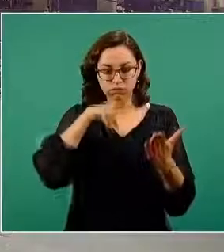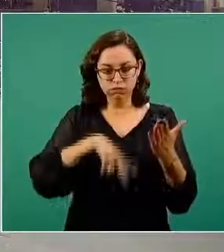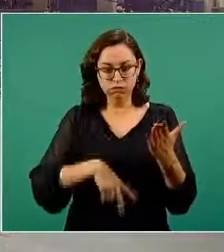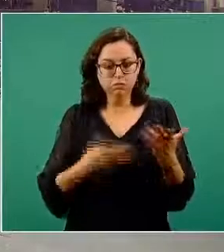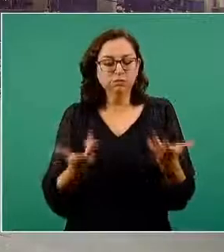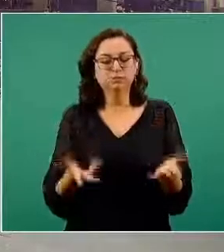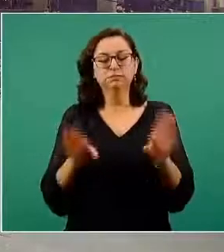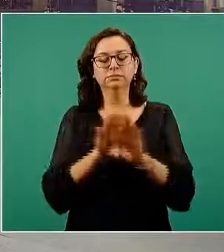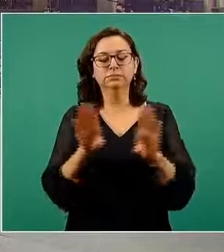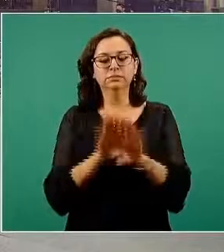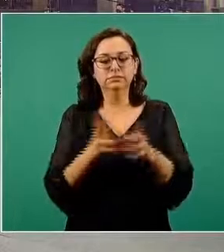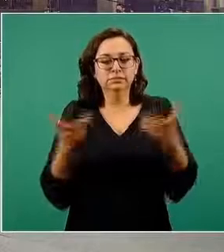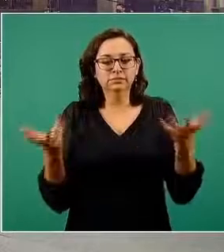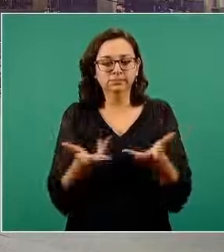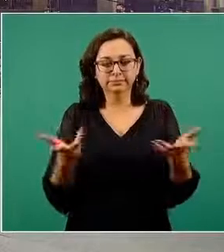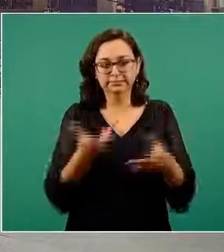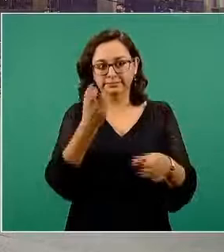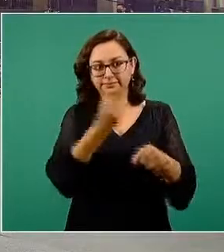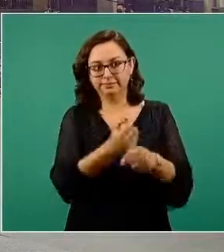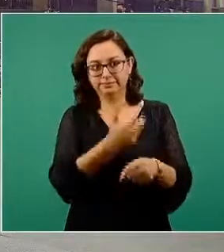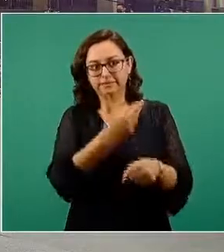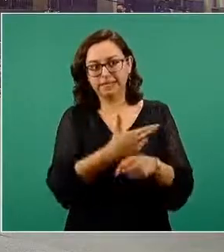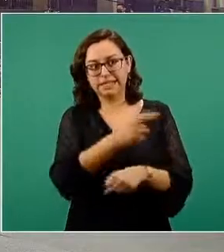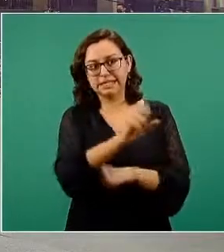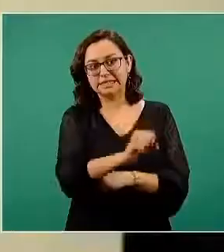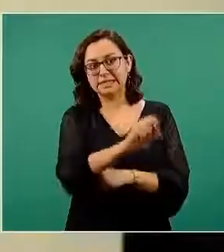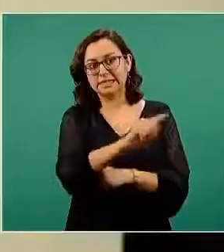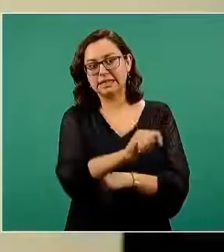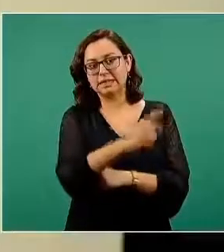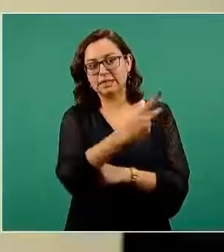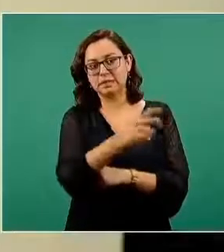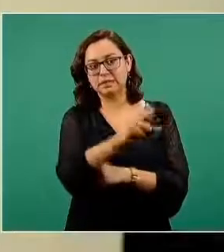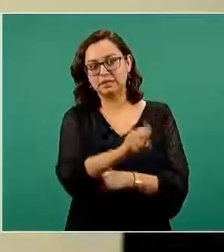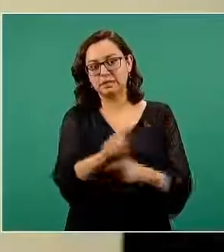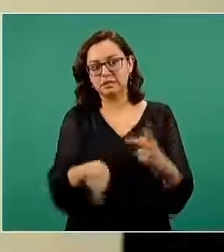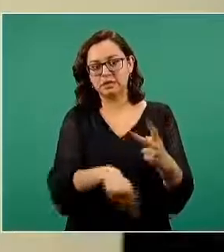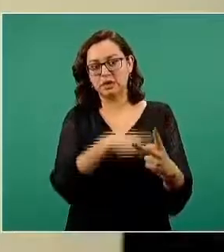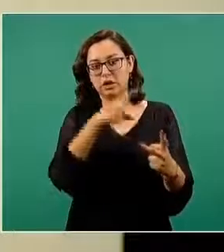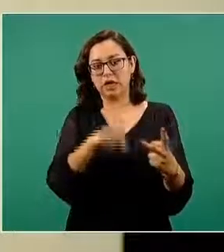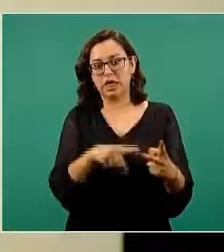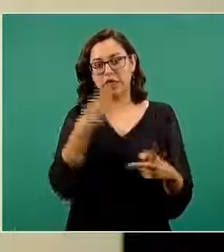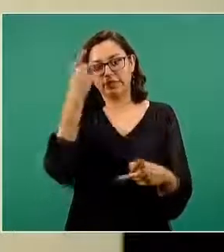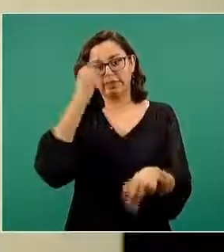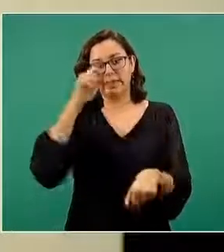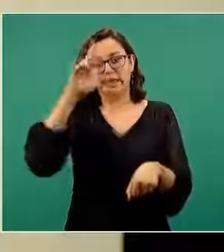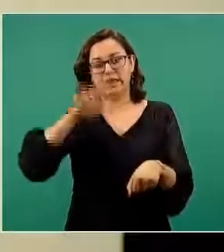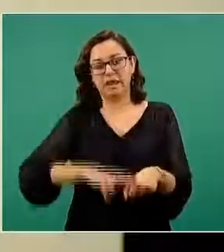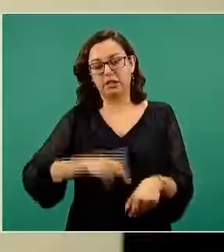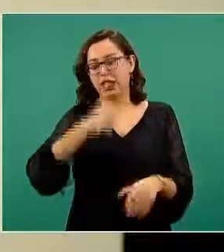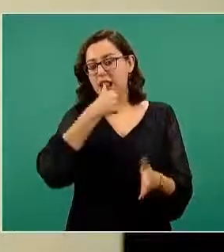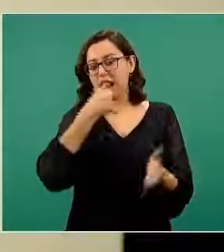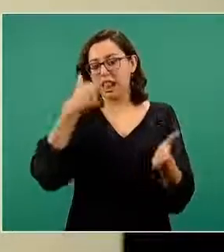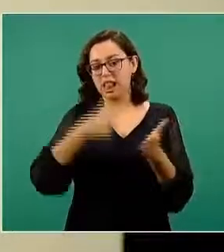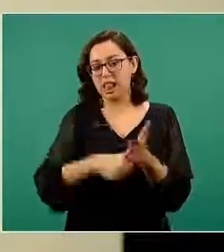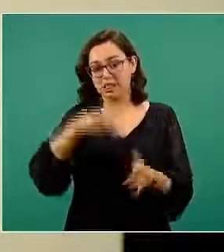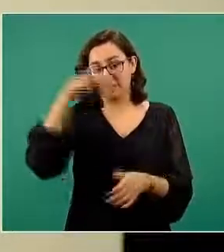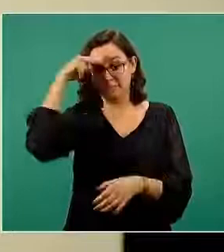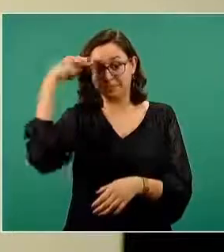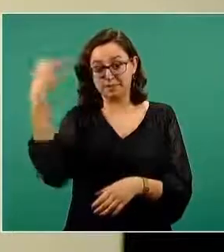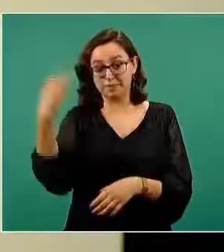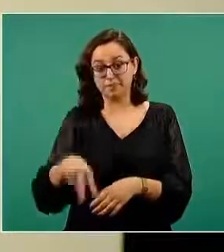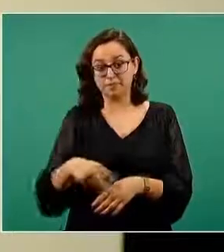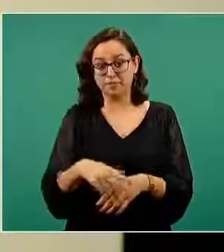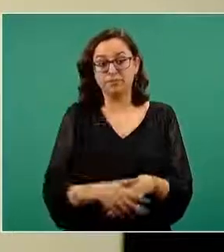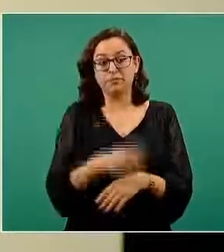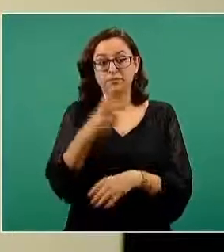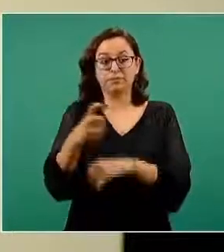Entonces, un llamado a la Secretaría del Trabajo y un llamado también al director de Correos de México para que chequen esta situación. Y me dice, pues, me hicieron